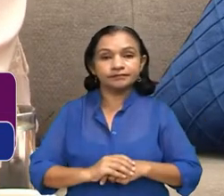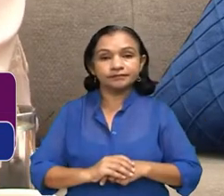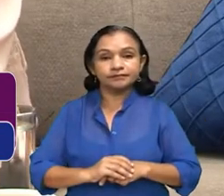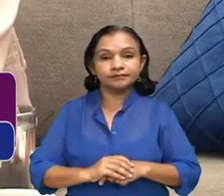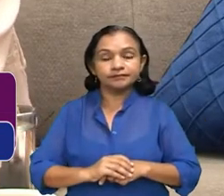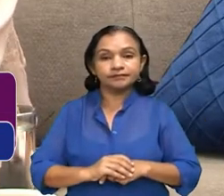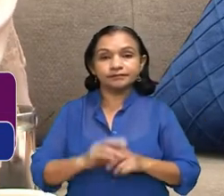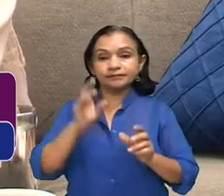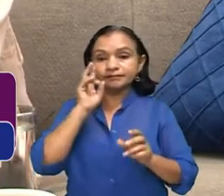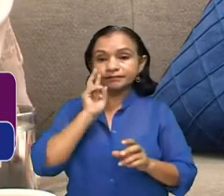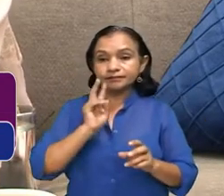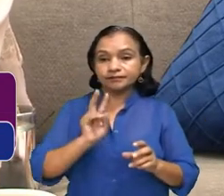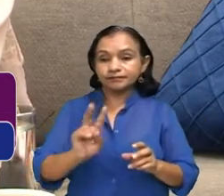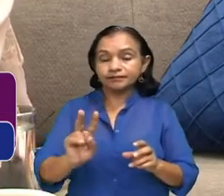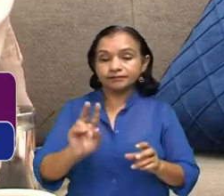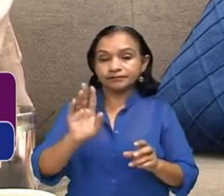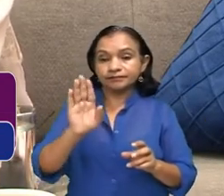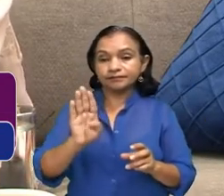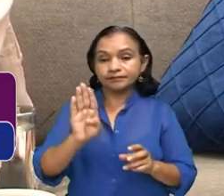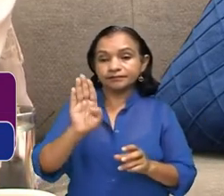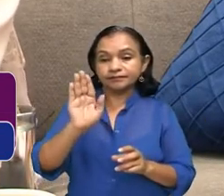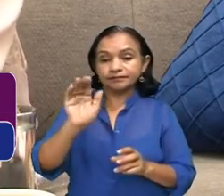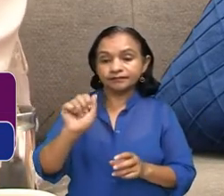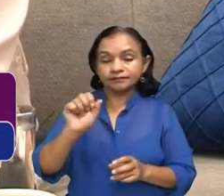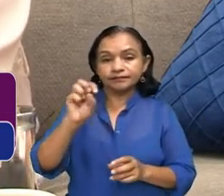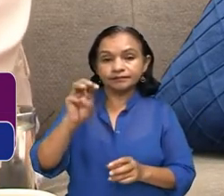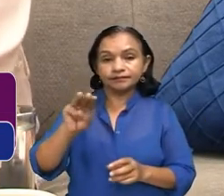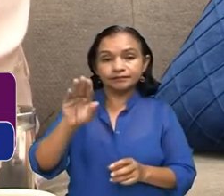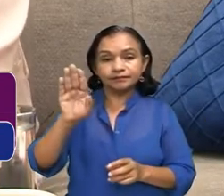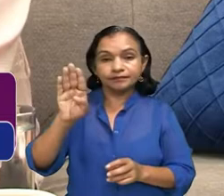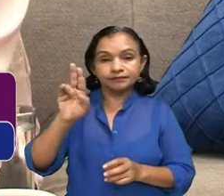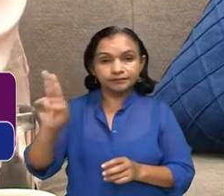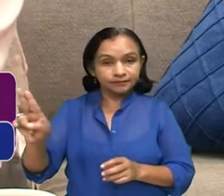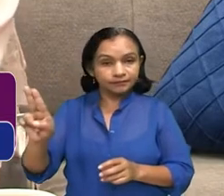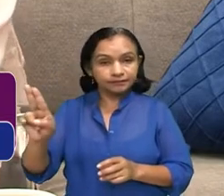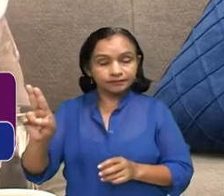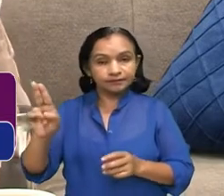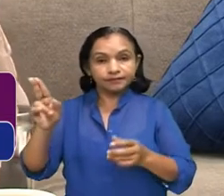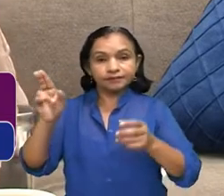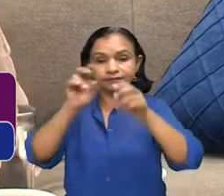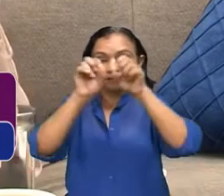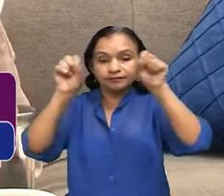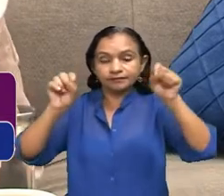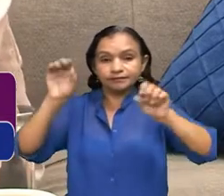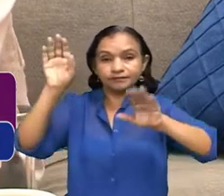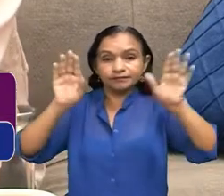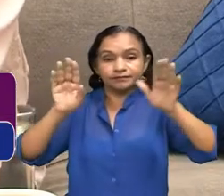vamos a ver canasto de bambú, ahora hacemos concursos nacionales de